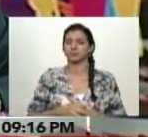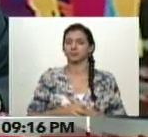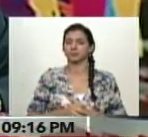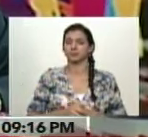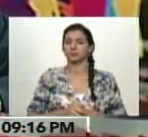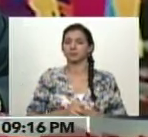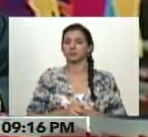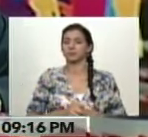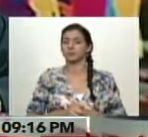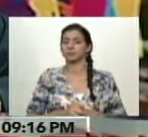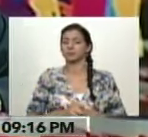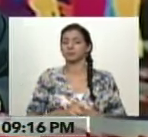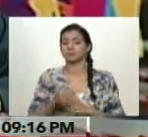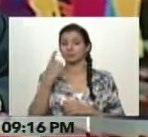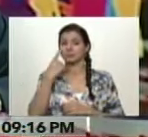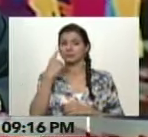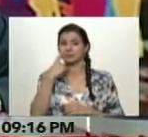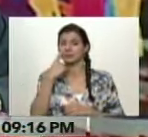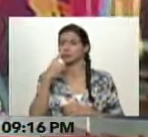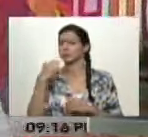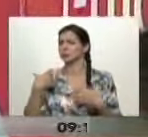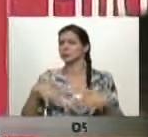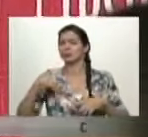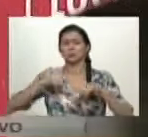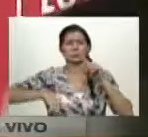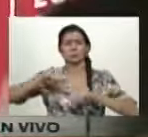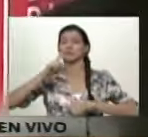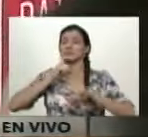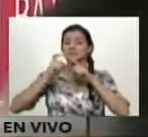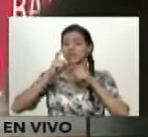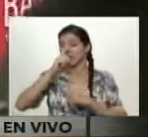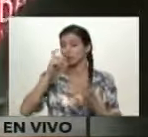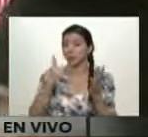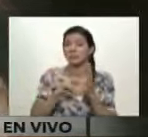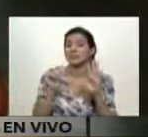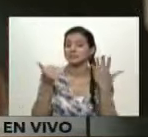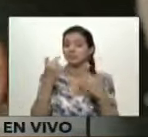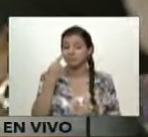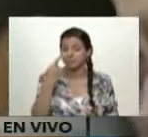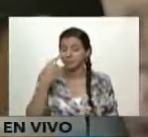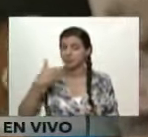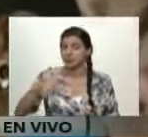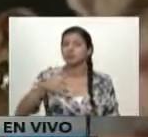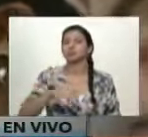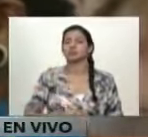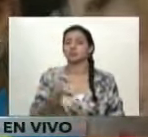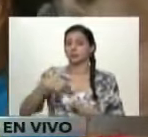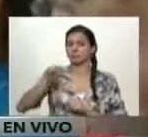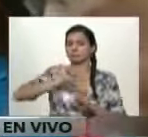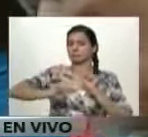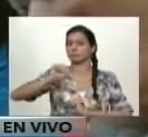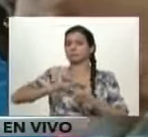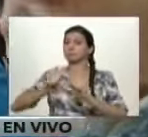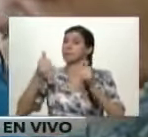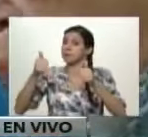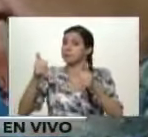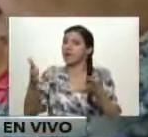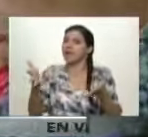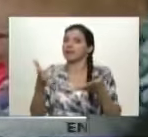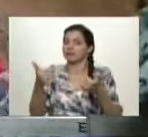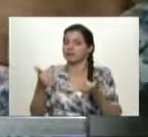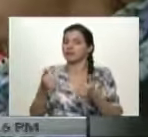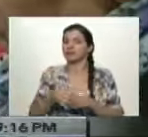las tormentas y tempestades del 2016 de manera exitosa y victoriosa, desde